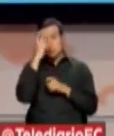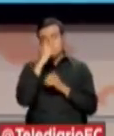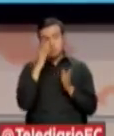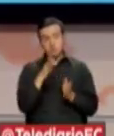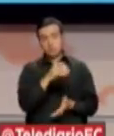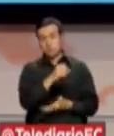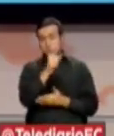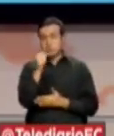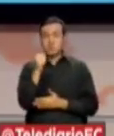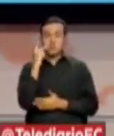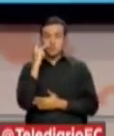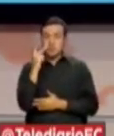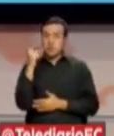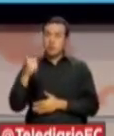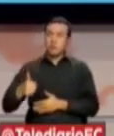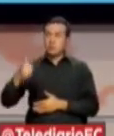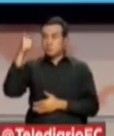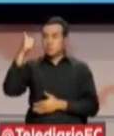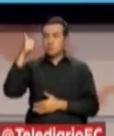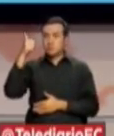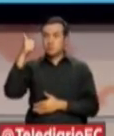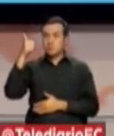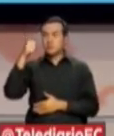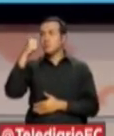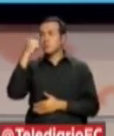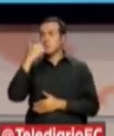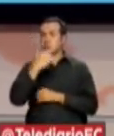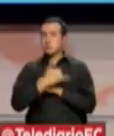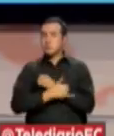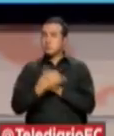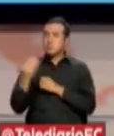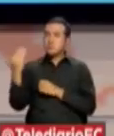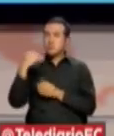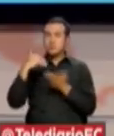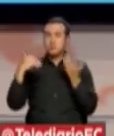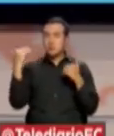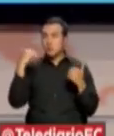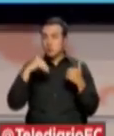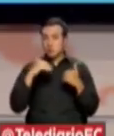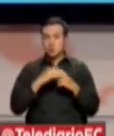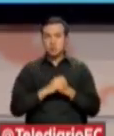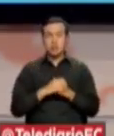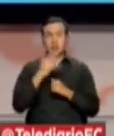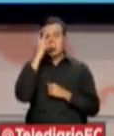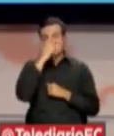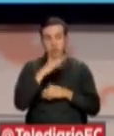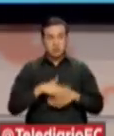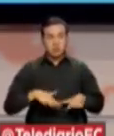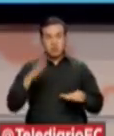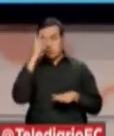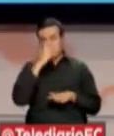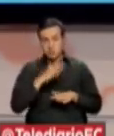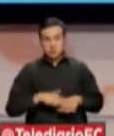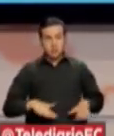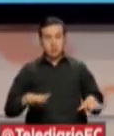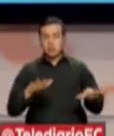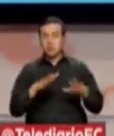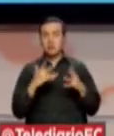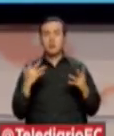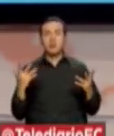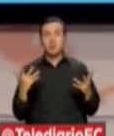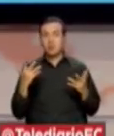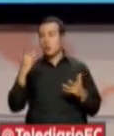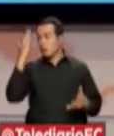nos mandan autoridades importantes hasta de afuera esmeralda sense y los esmeraldeños a través